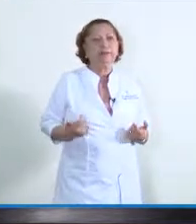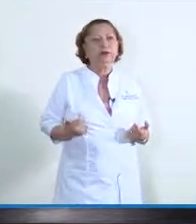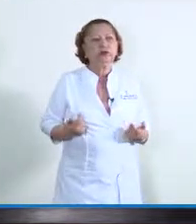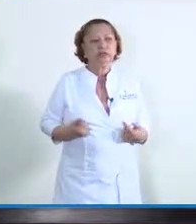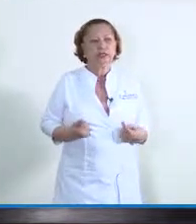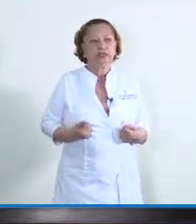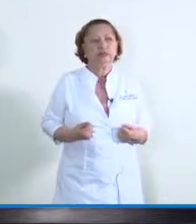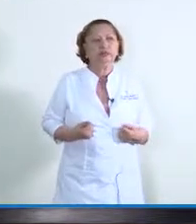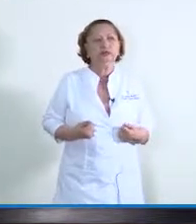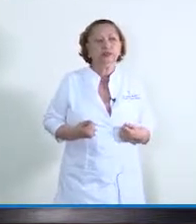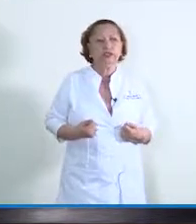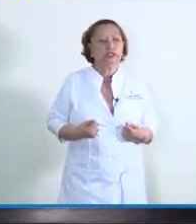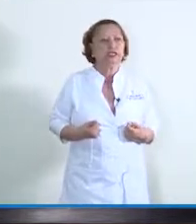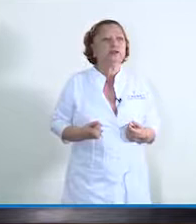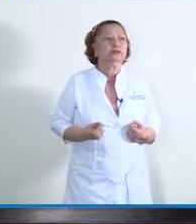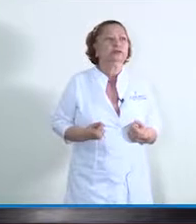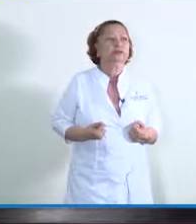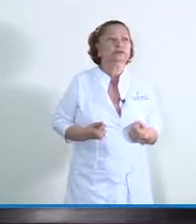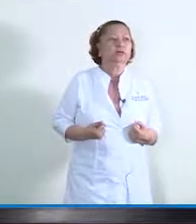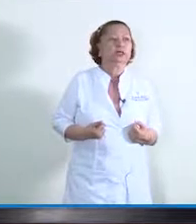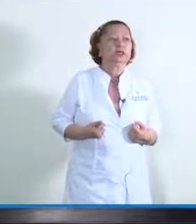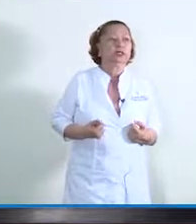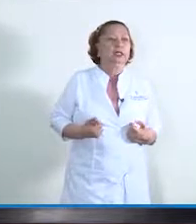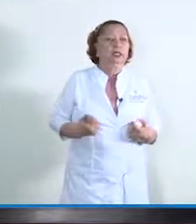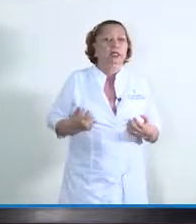desesperanza. ¿Por qué? Muy sencillo.